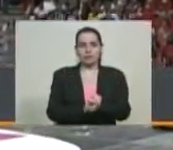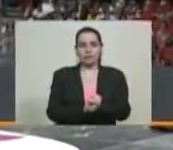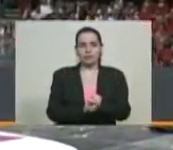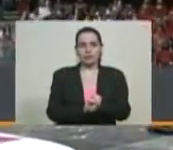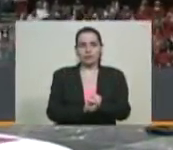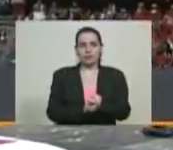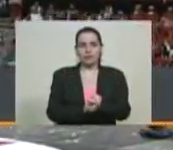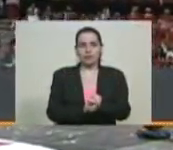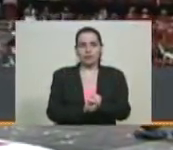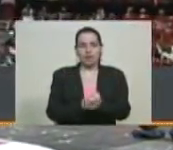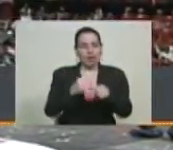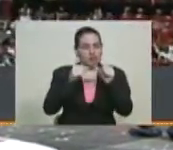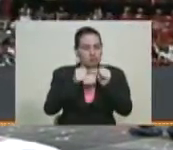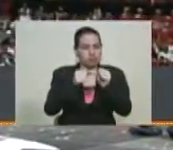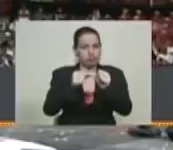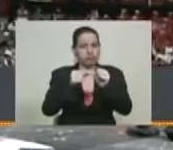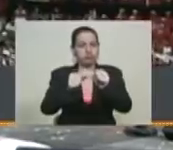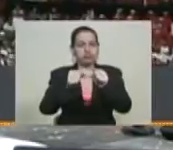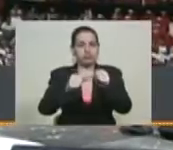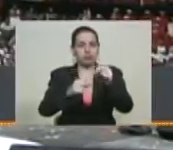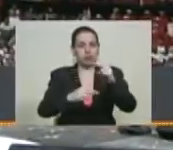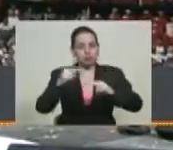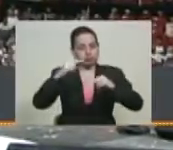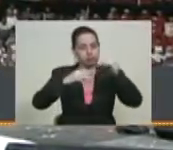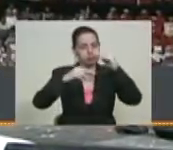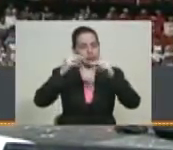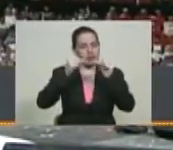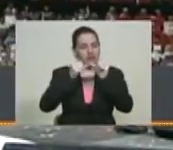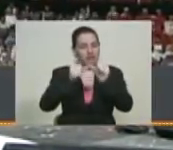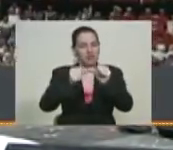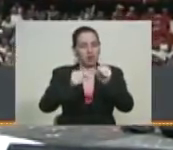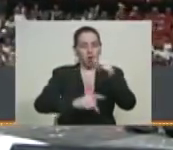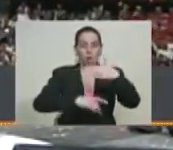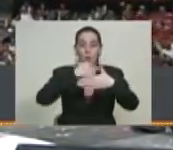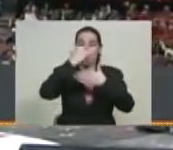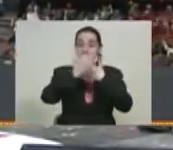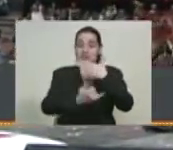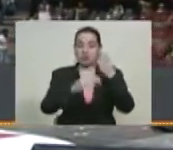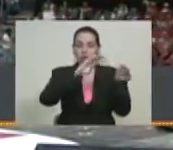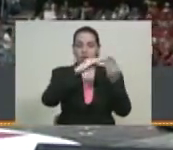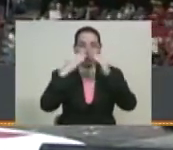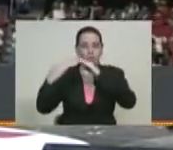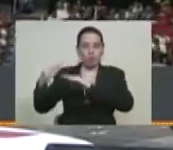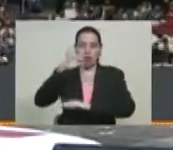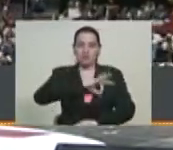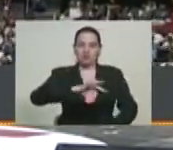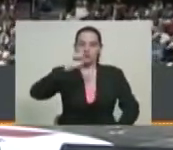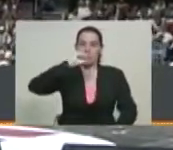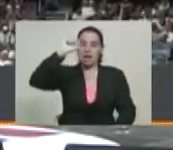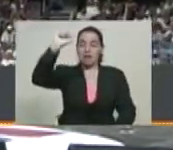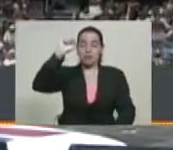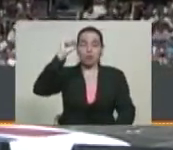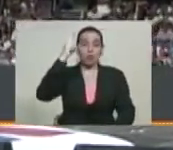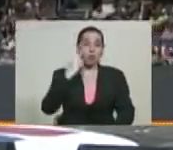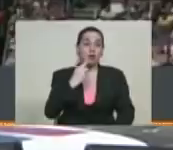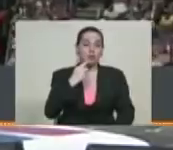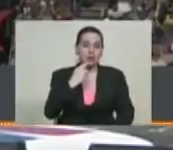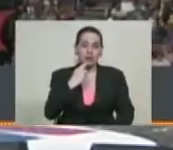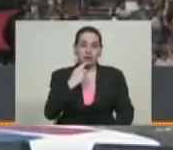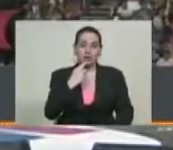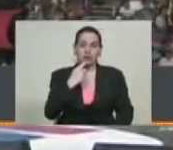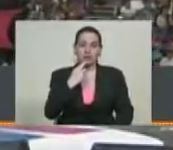La consolidación del proyecto de comunas y del socialismo bolivariano